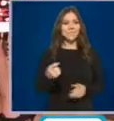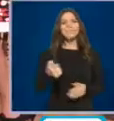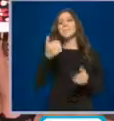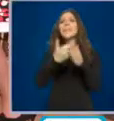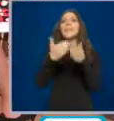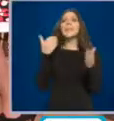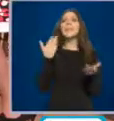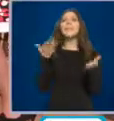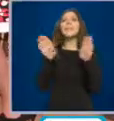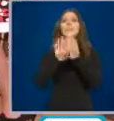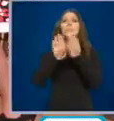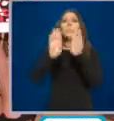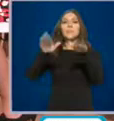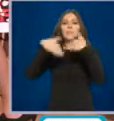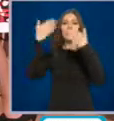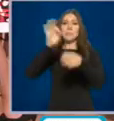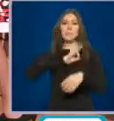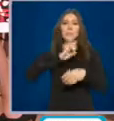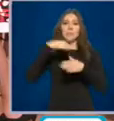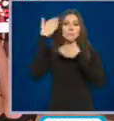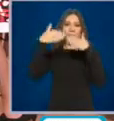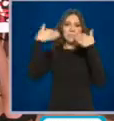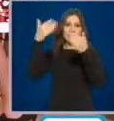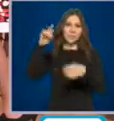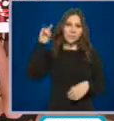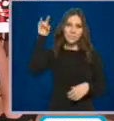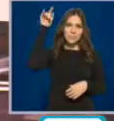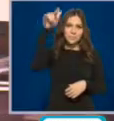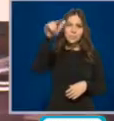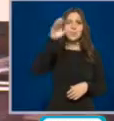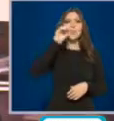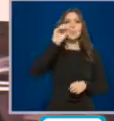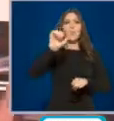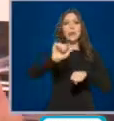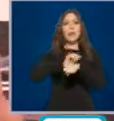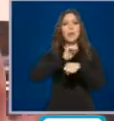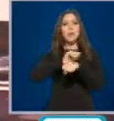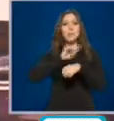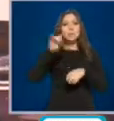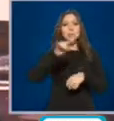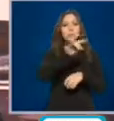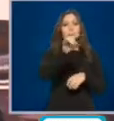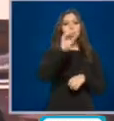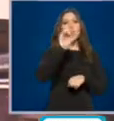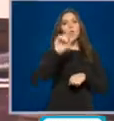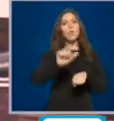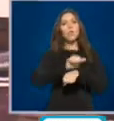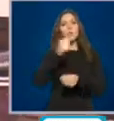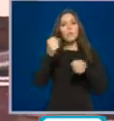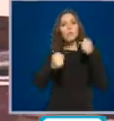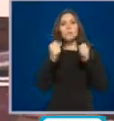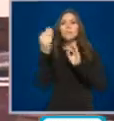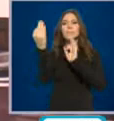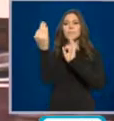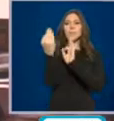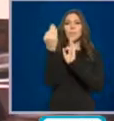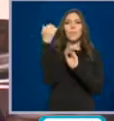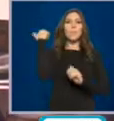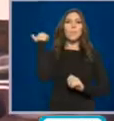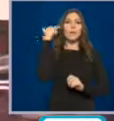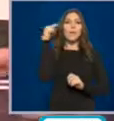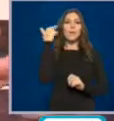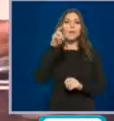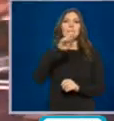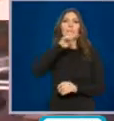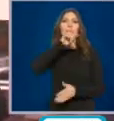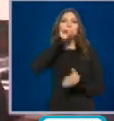llego es hoy? la playa, podemos volar, podemos ir en Ya. camión, podemos ir en coche, está muy cerca de Guadalajara, en realidad. Oye, está en el mejor lugar del mundo, Jalisco.